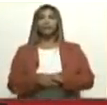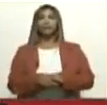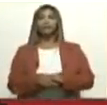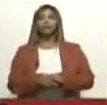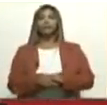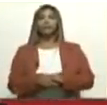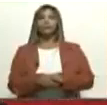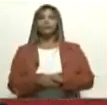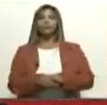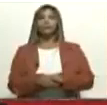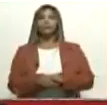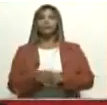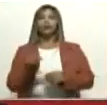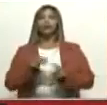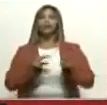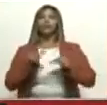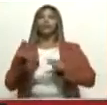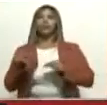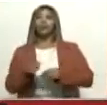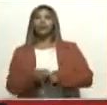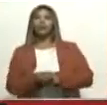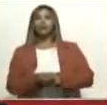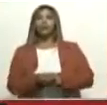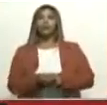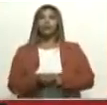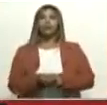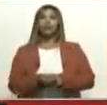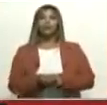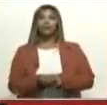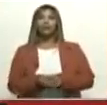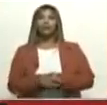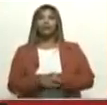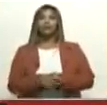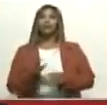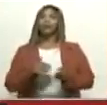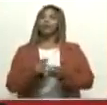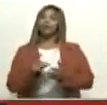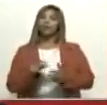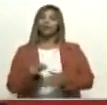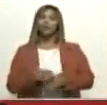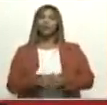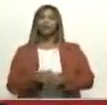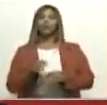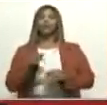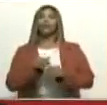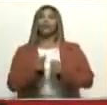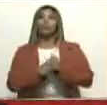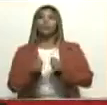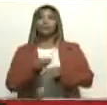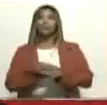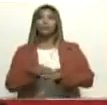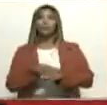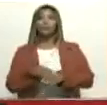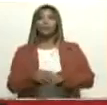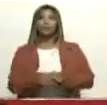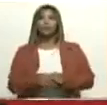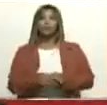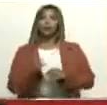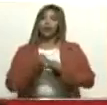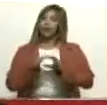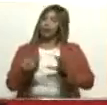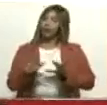No, hasta este viernes la feria. Porque él dice viceministro hasta este viernes, no, viceministro... No,